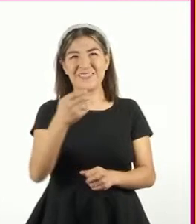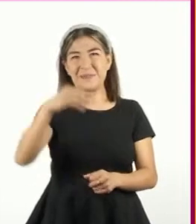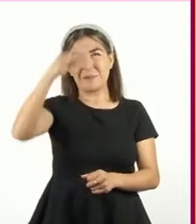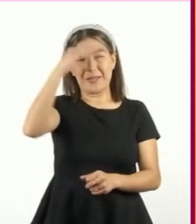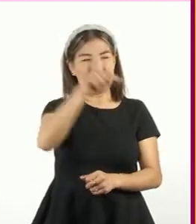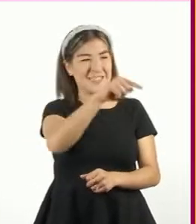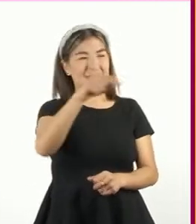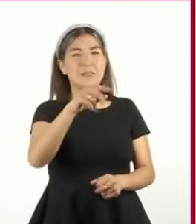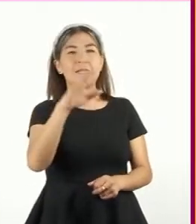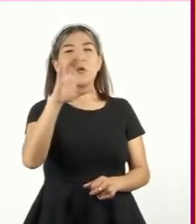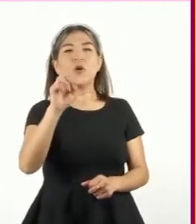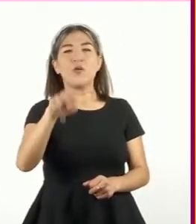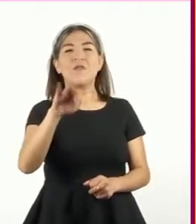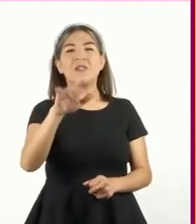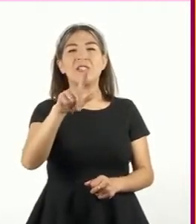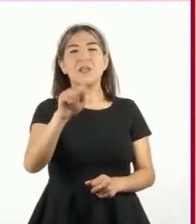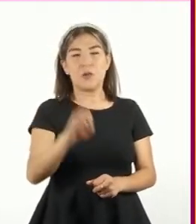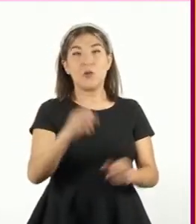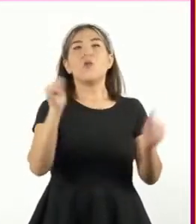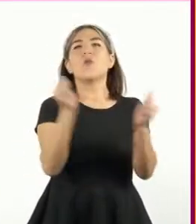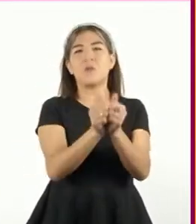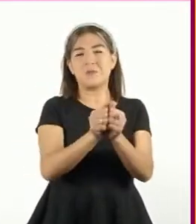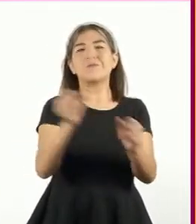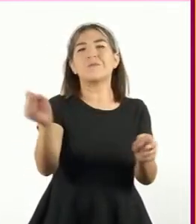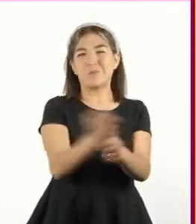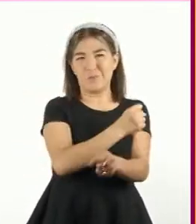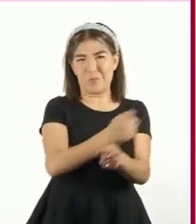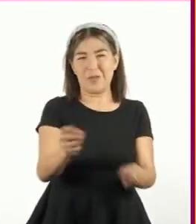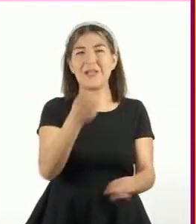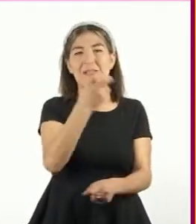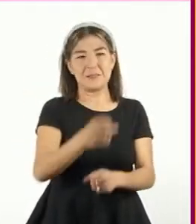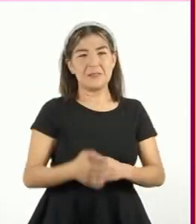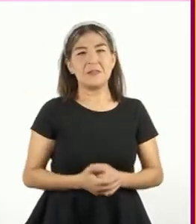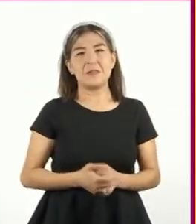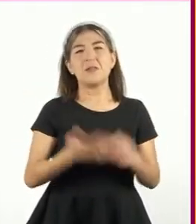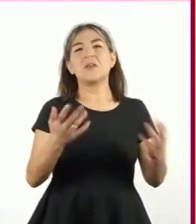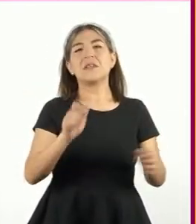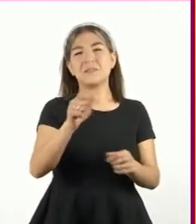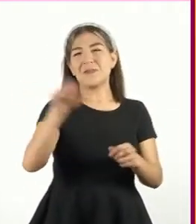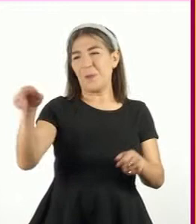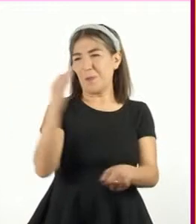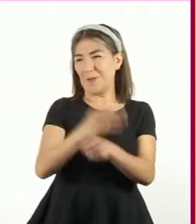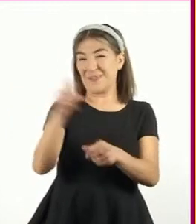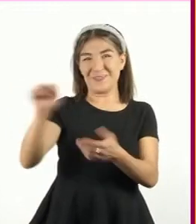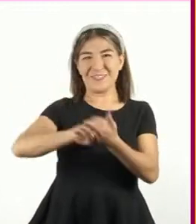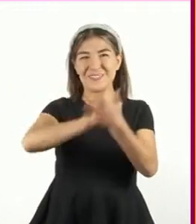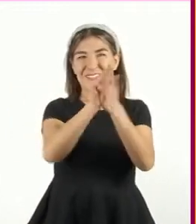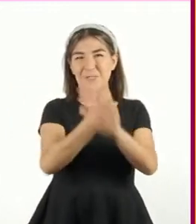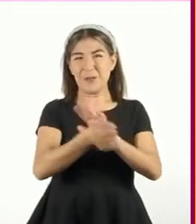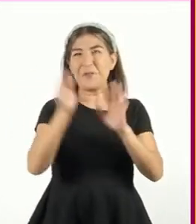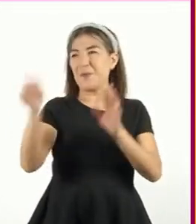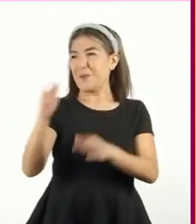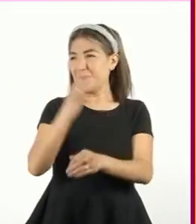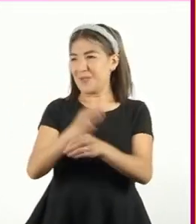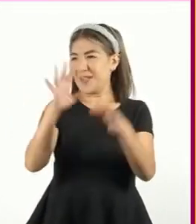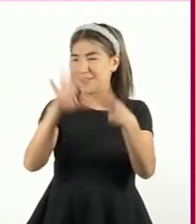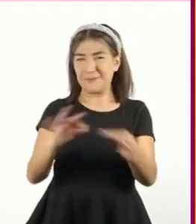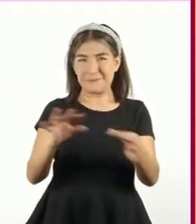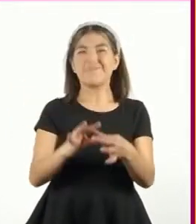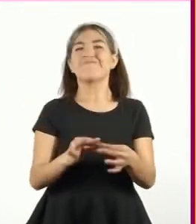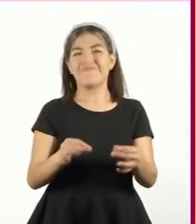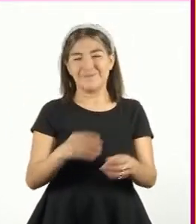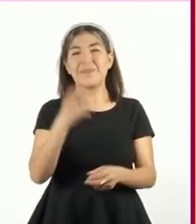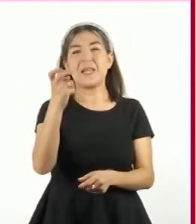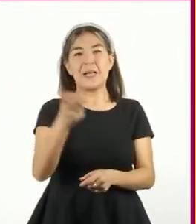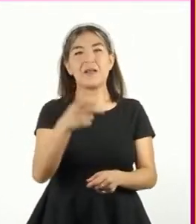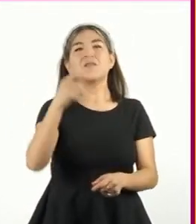término conflicto con violencia y lo definimos con los sinónimos que mencionaste, siempre